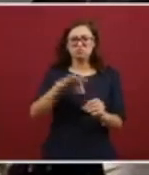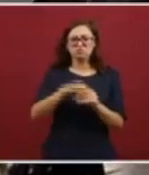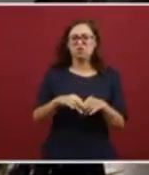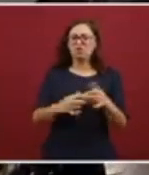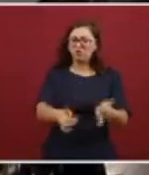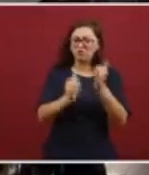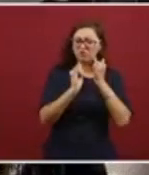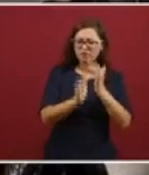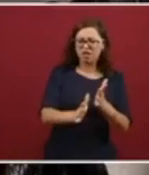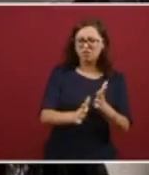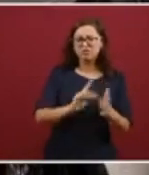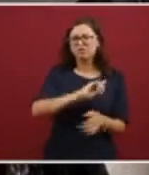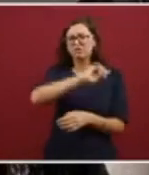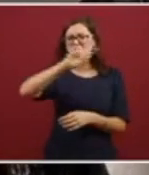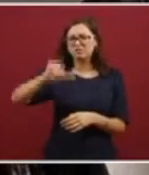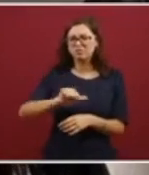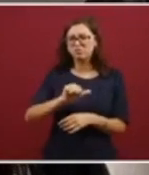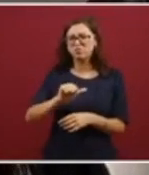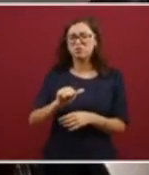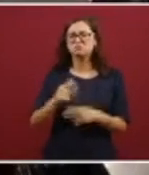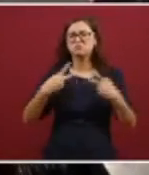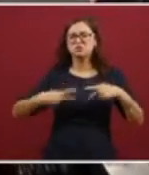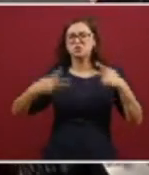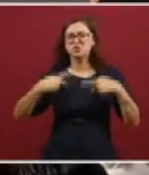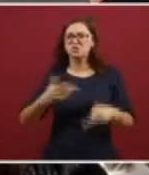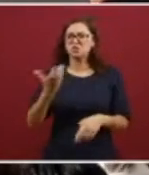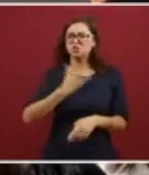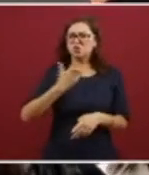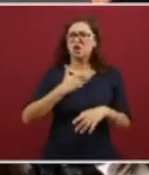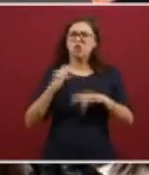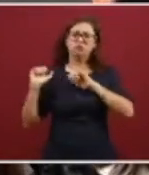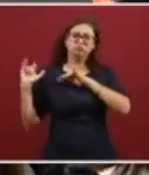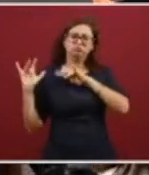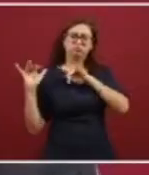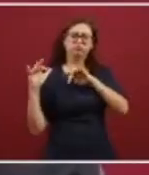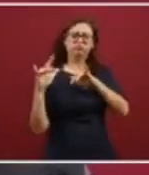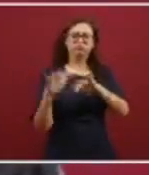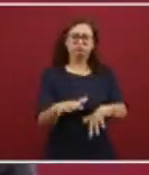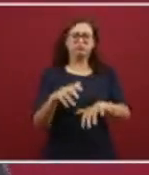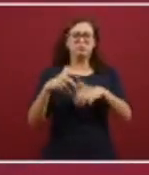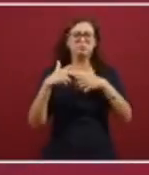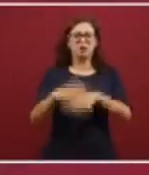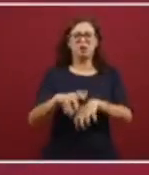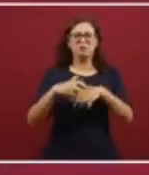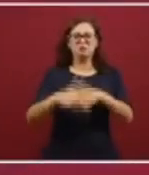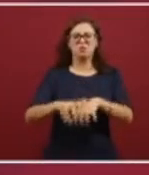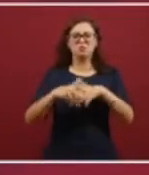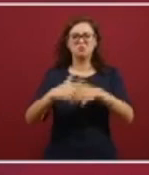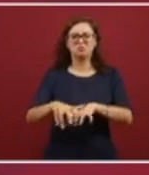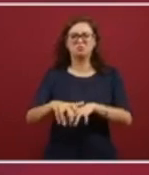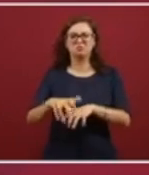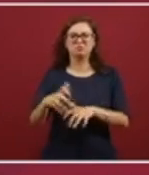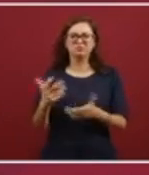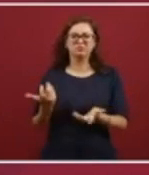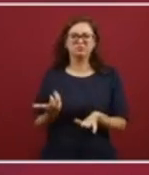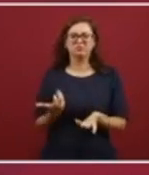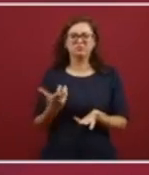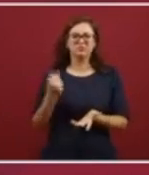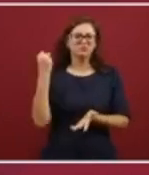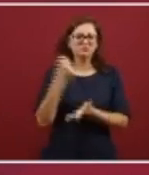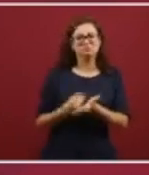que se hizo la protesta en el Zócalo, el reclamo